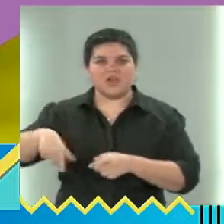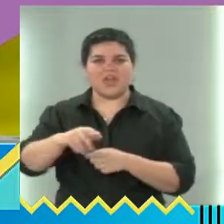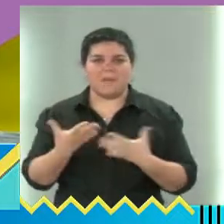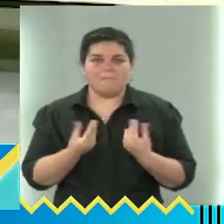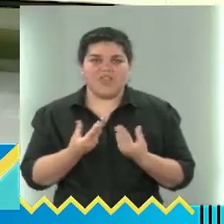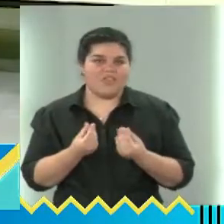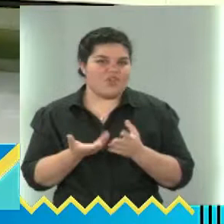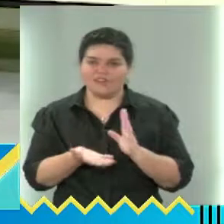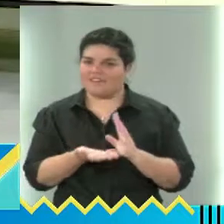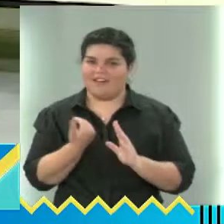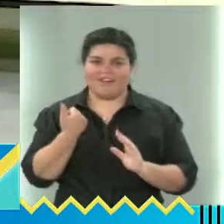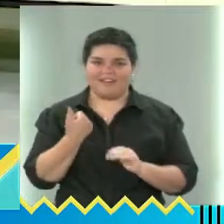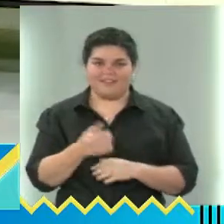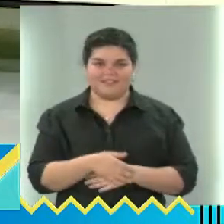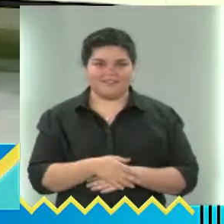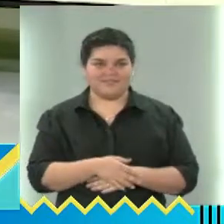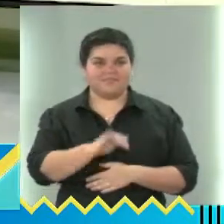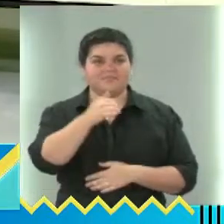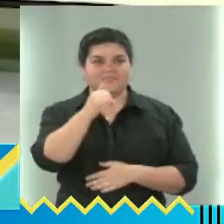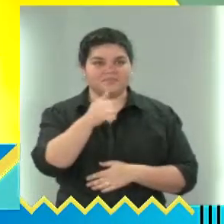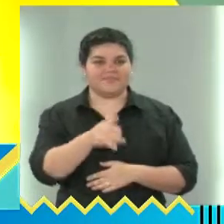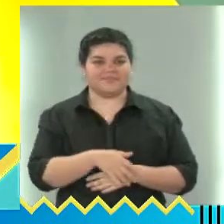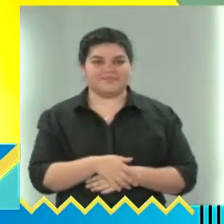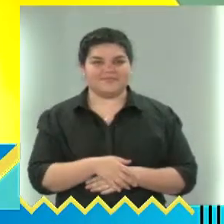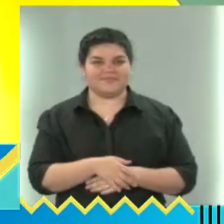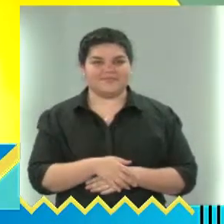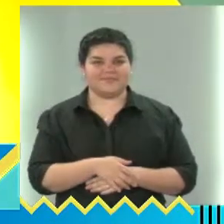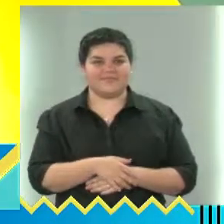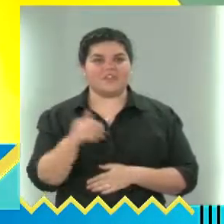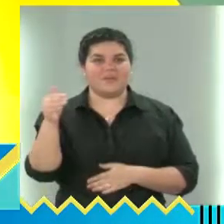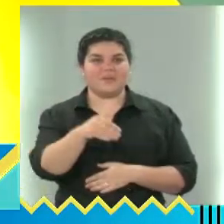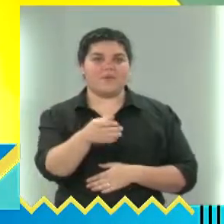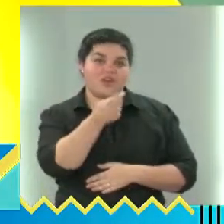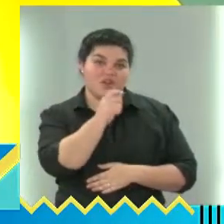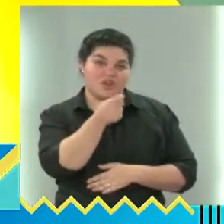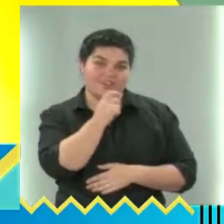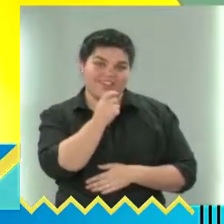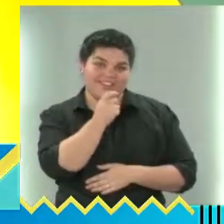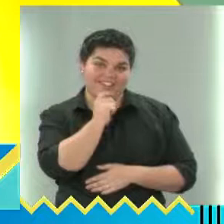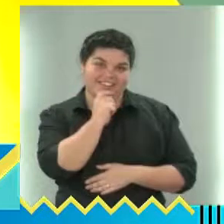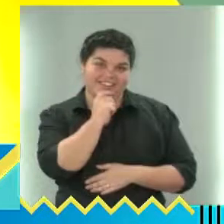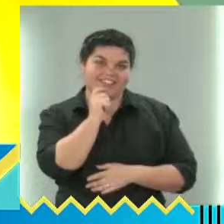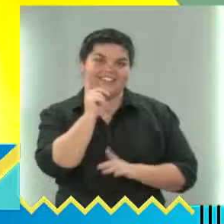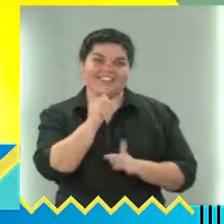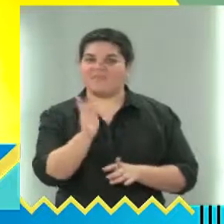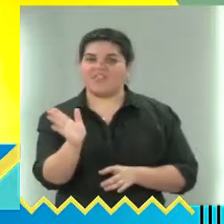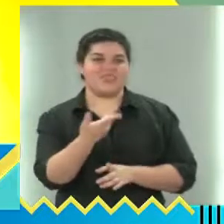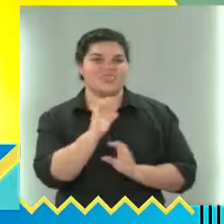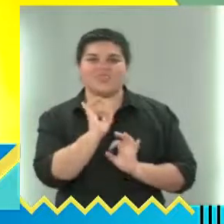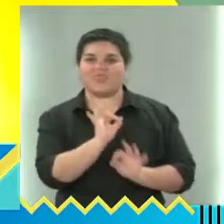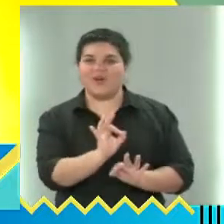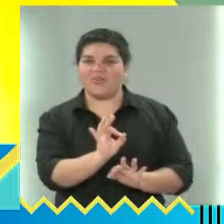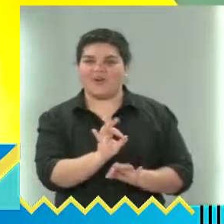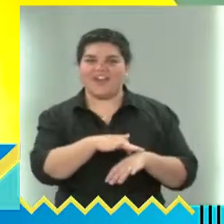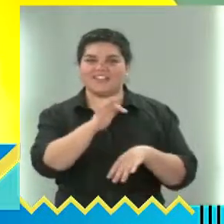¿no? Sí, vino a hacer una nota y bueno, dio todo en la nota, dio todo, así que